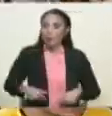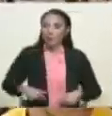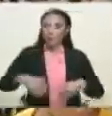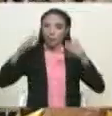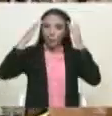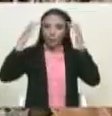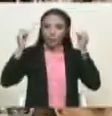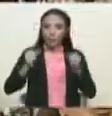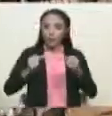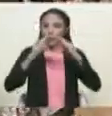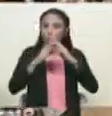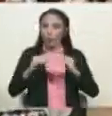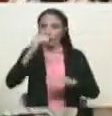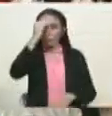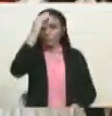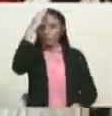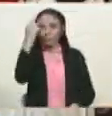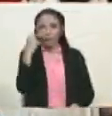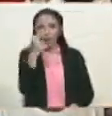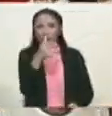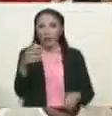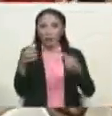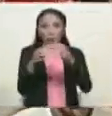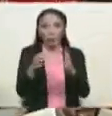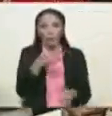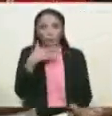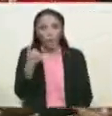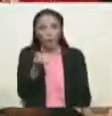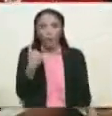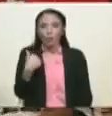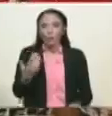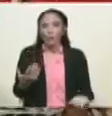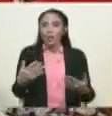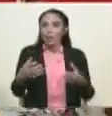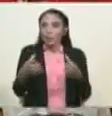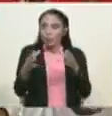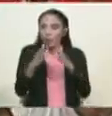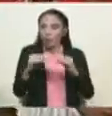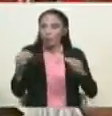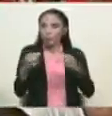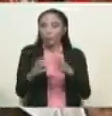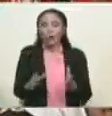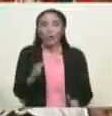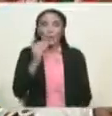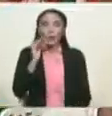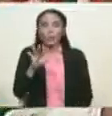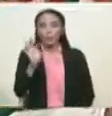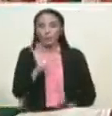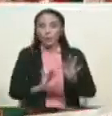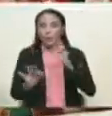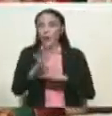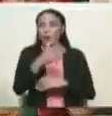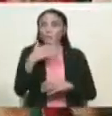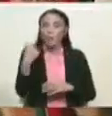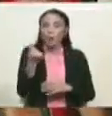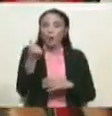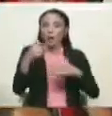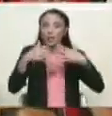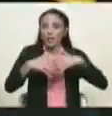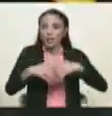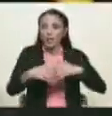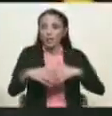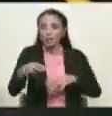profesionalismo, a conocimiento, se ponga al frente. Lo mejor de cada empresa, clase obrera, y